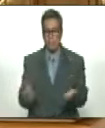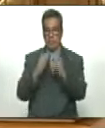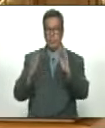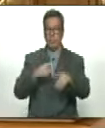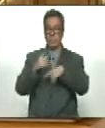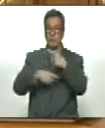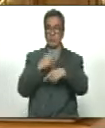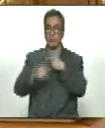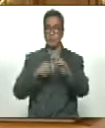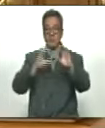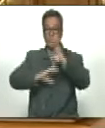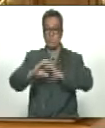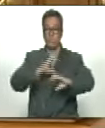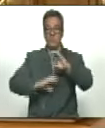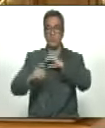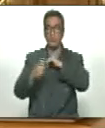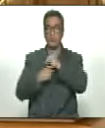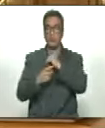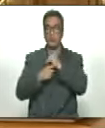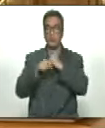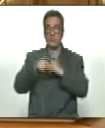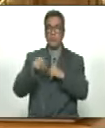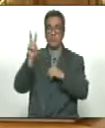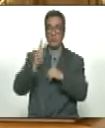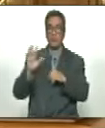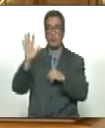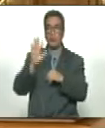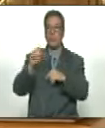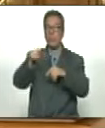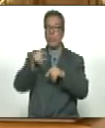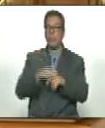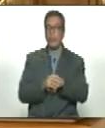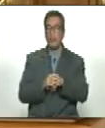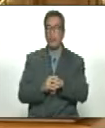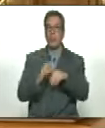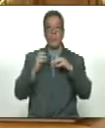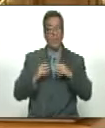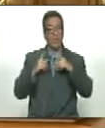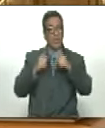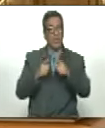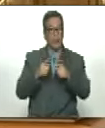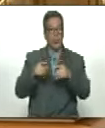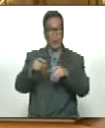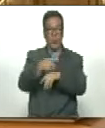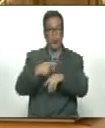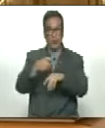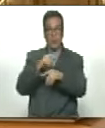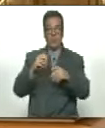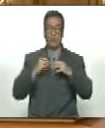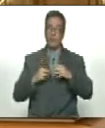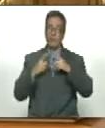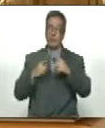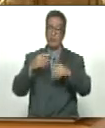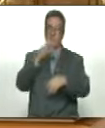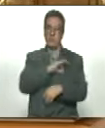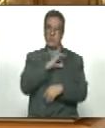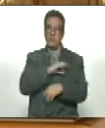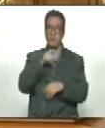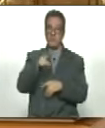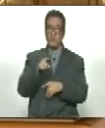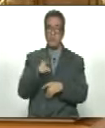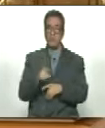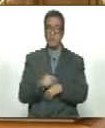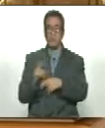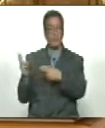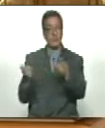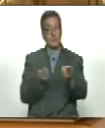la producción científica y tecnológica del país para recuperar el estado de bienestar social. Para ello, lo habló muy bien